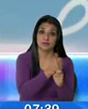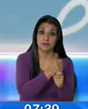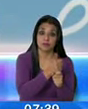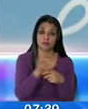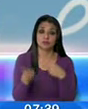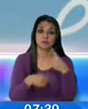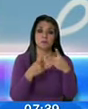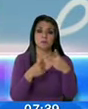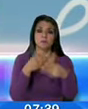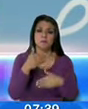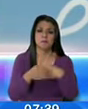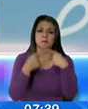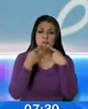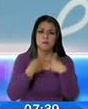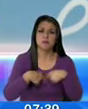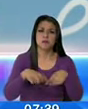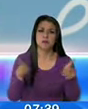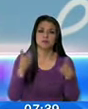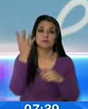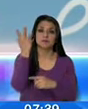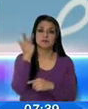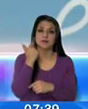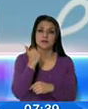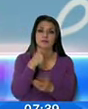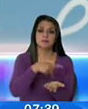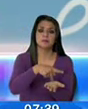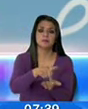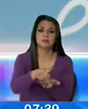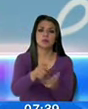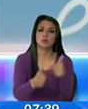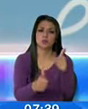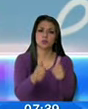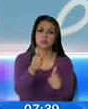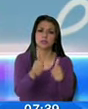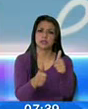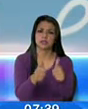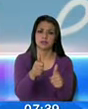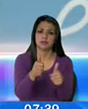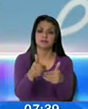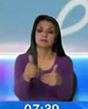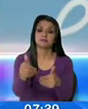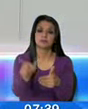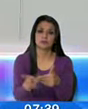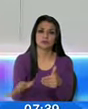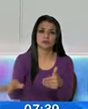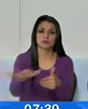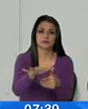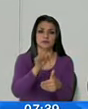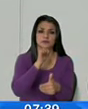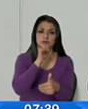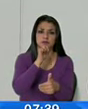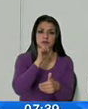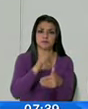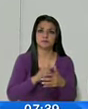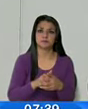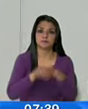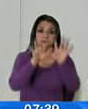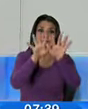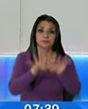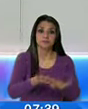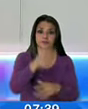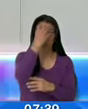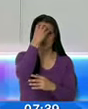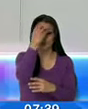irán anunciando las fechas de pago de estos restantes. En la Secretaría de Educación existen